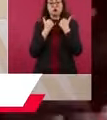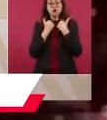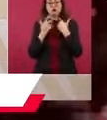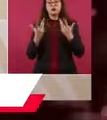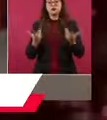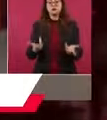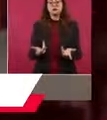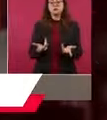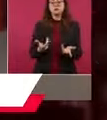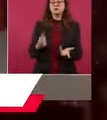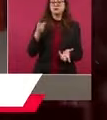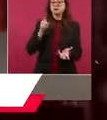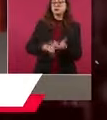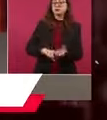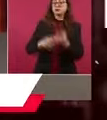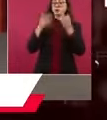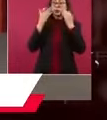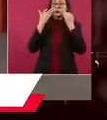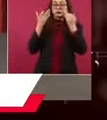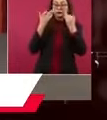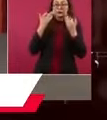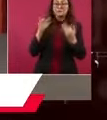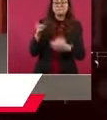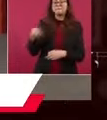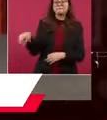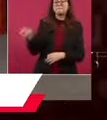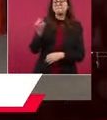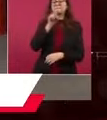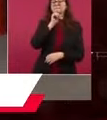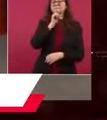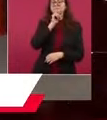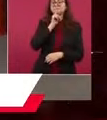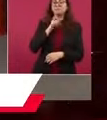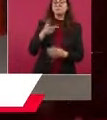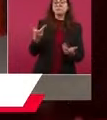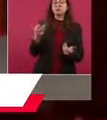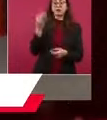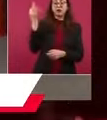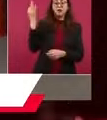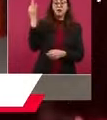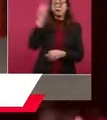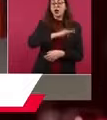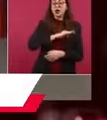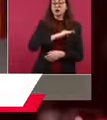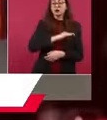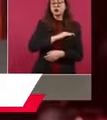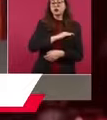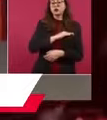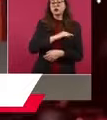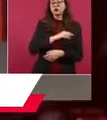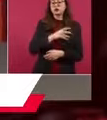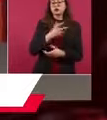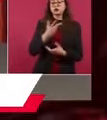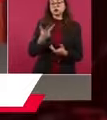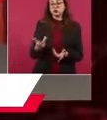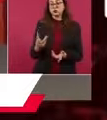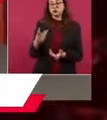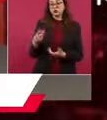buscar la reconciliación, la unidad, que es lo fundamental para poder